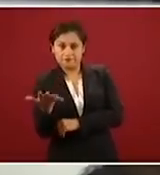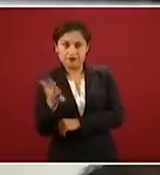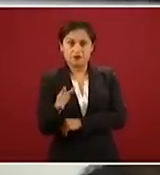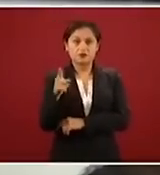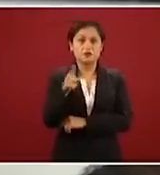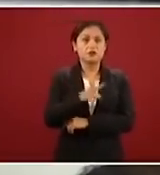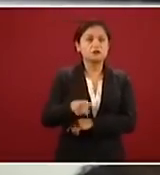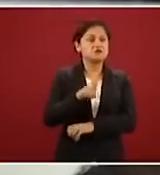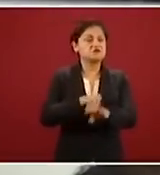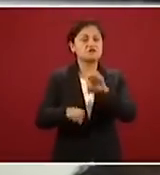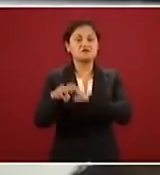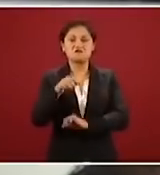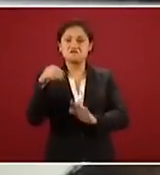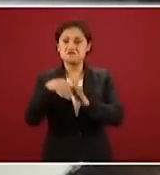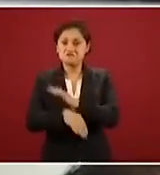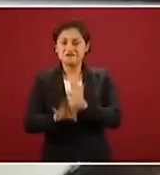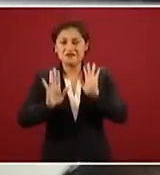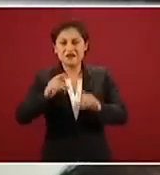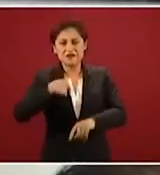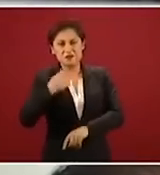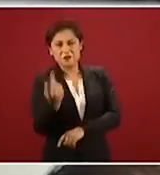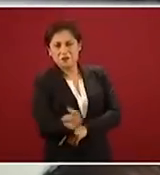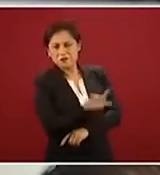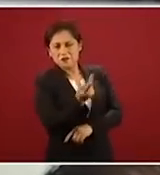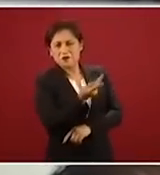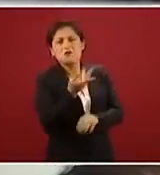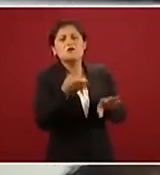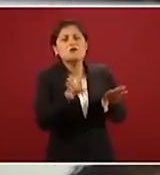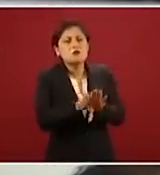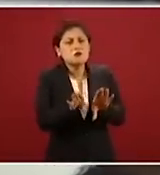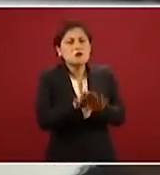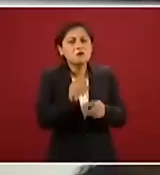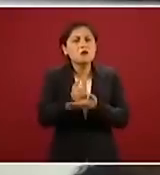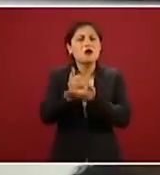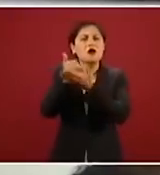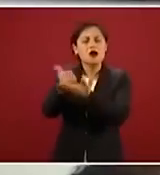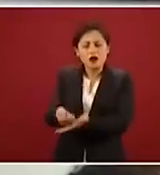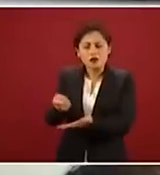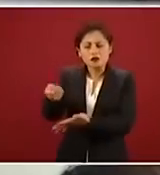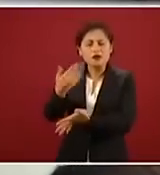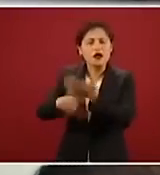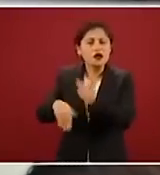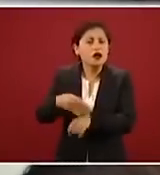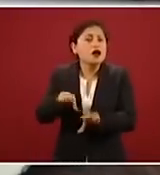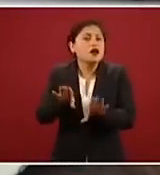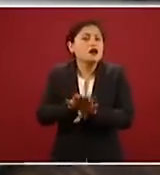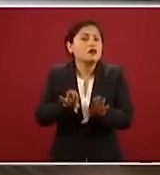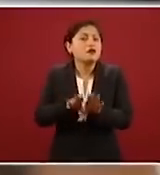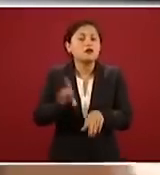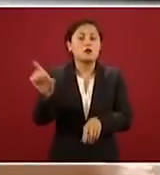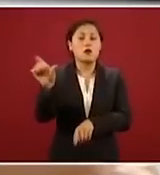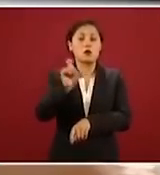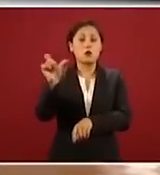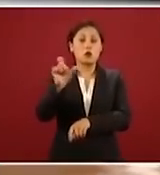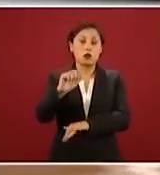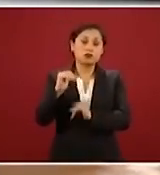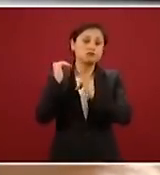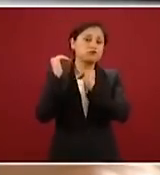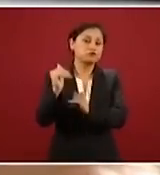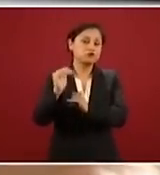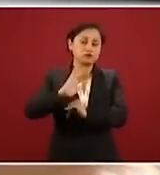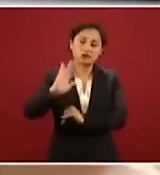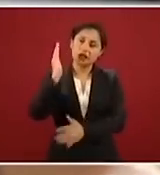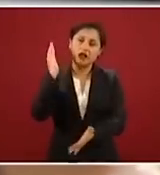pública. Preguntarle cuál es el plan, cómo van a avanzar en este sentido y para cuándo podrían ver resultados de ya no, que ya no haya pérdida de